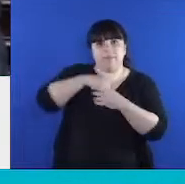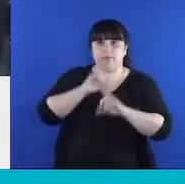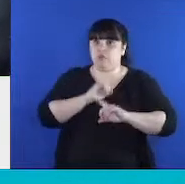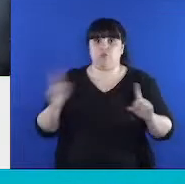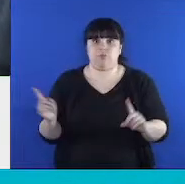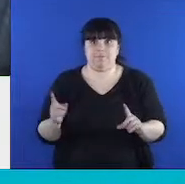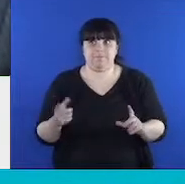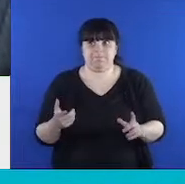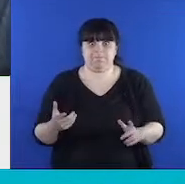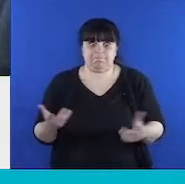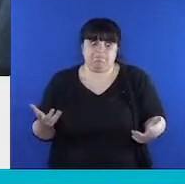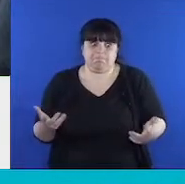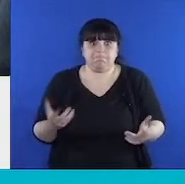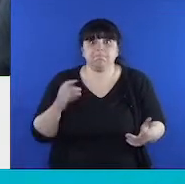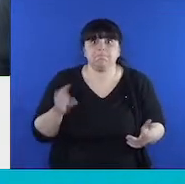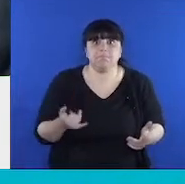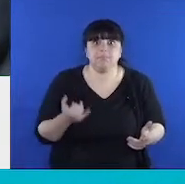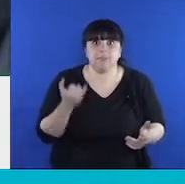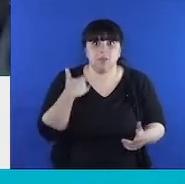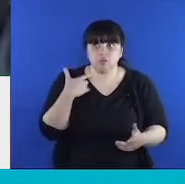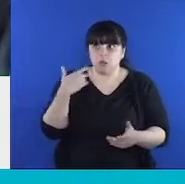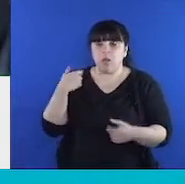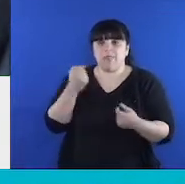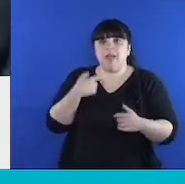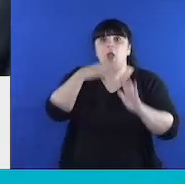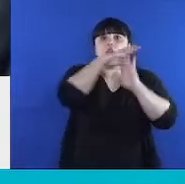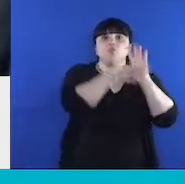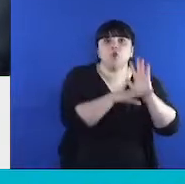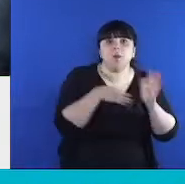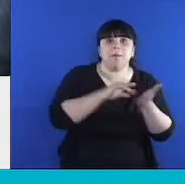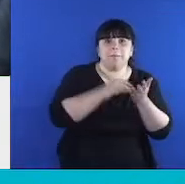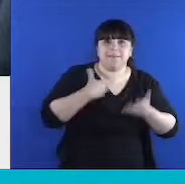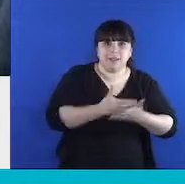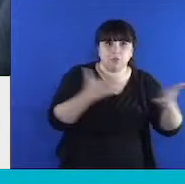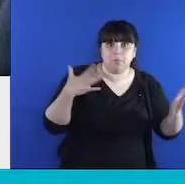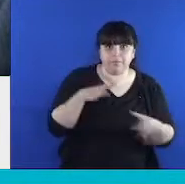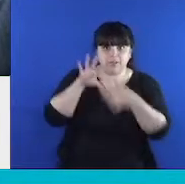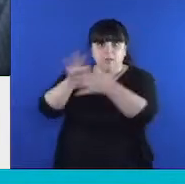le son aplicables las normas de la administración pública porque son entes del derecho privado.